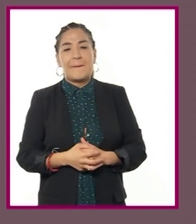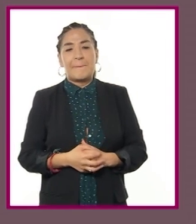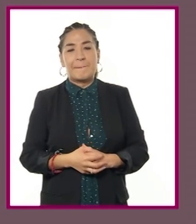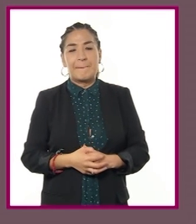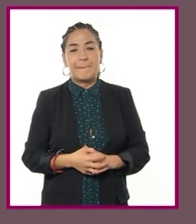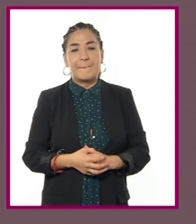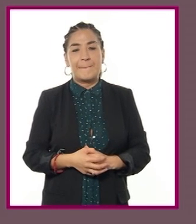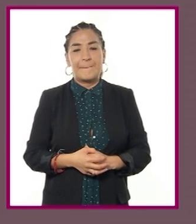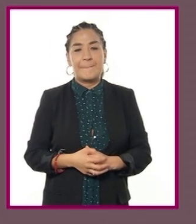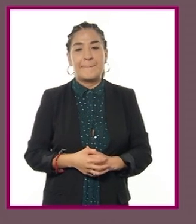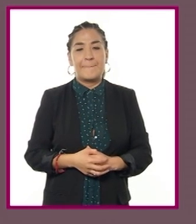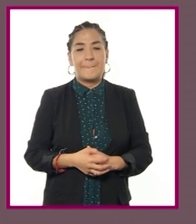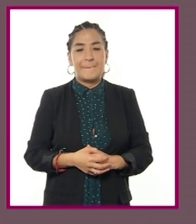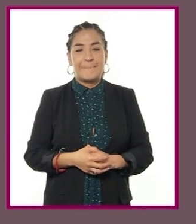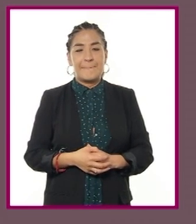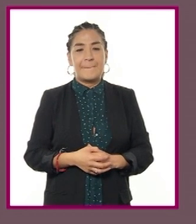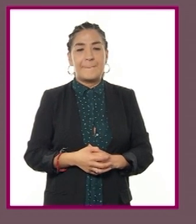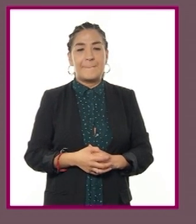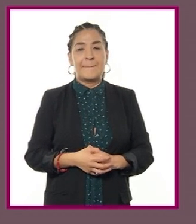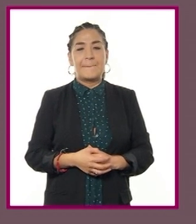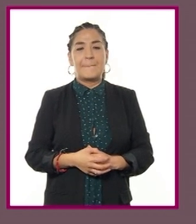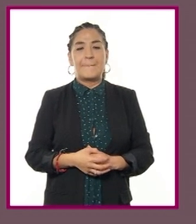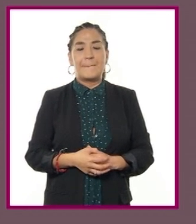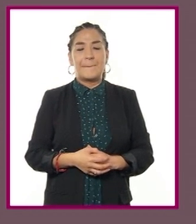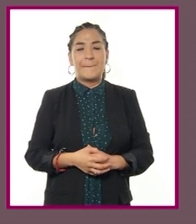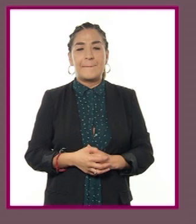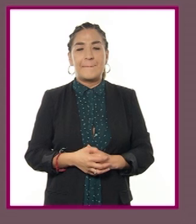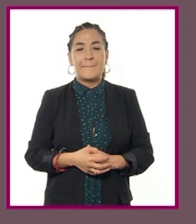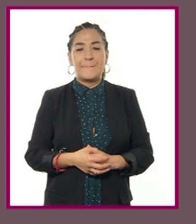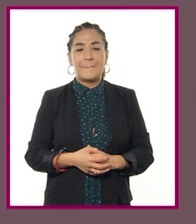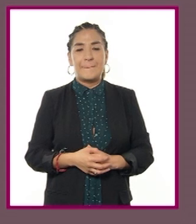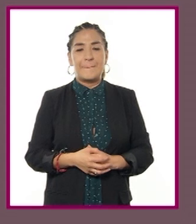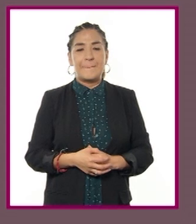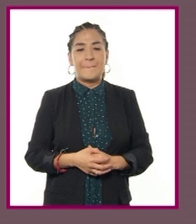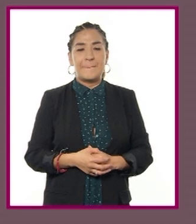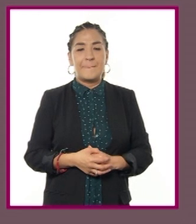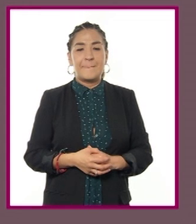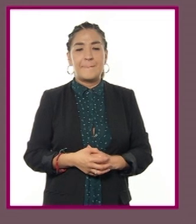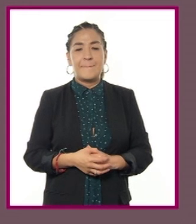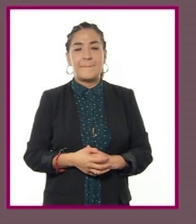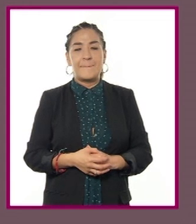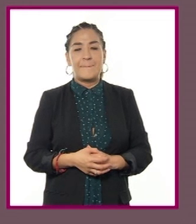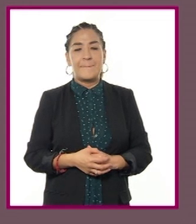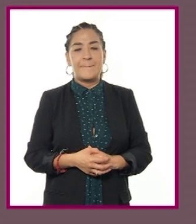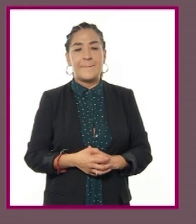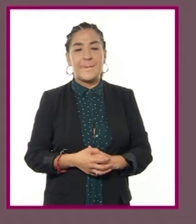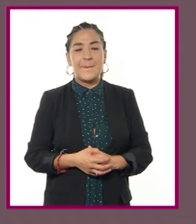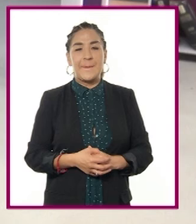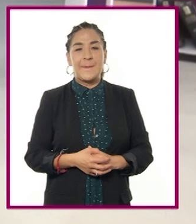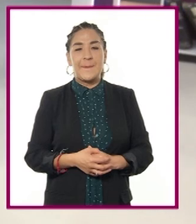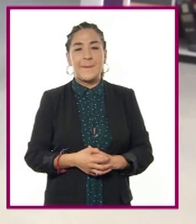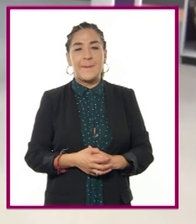la perestroika a la desintegración, del autor Guillermo Ángel Pérez Sánchez.